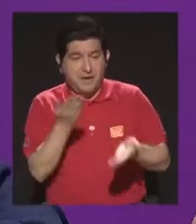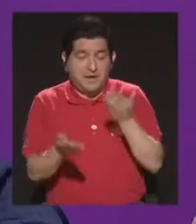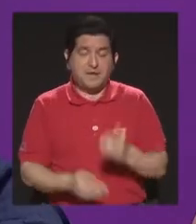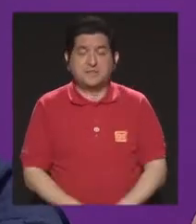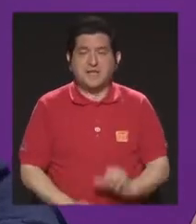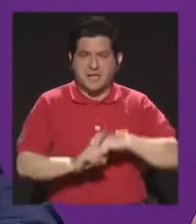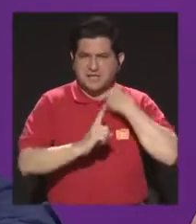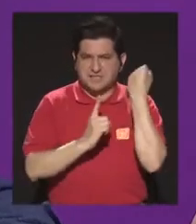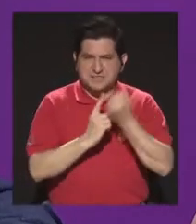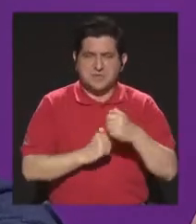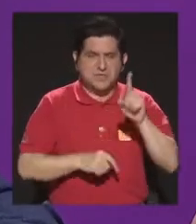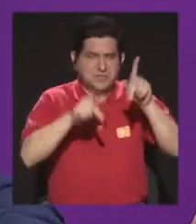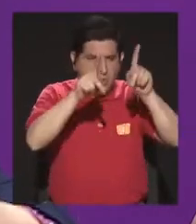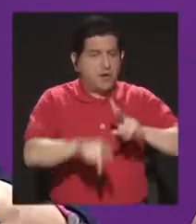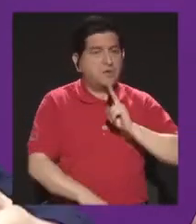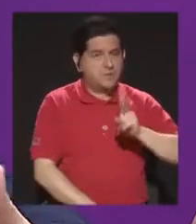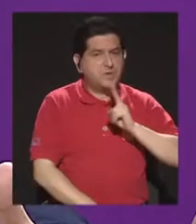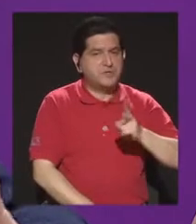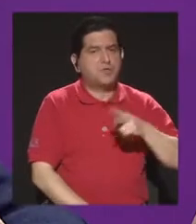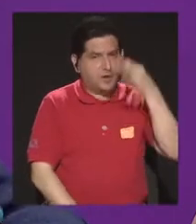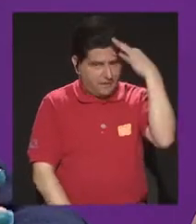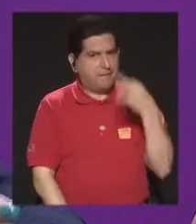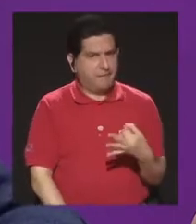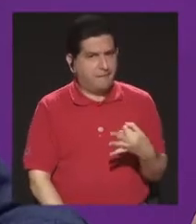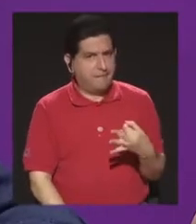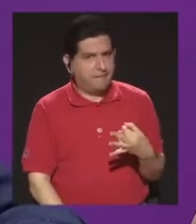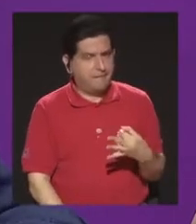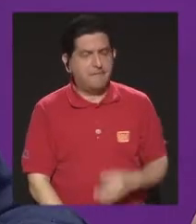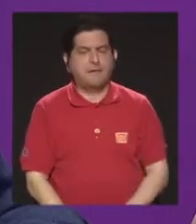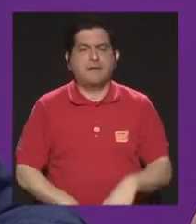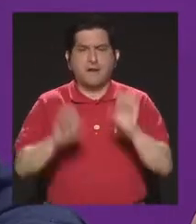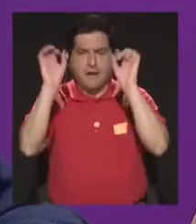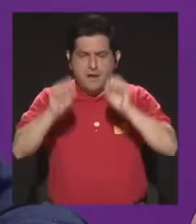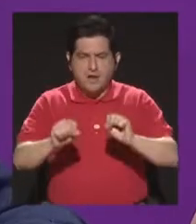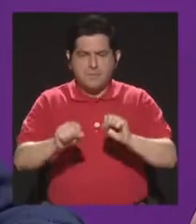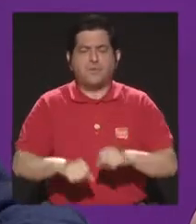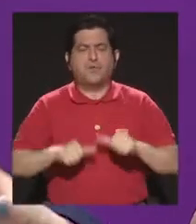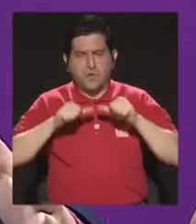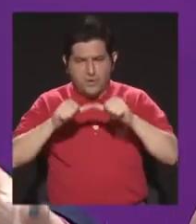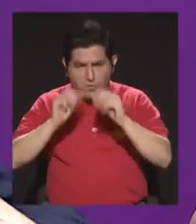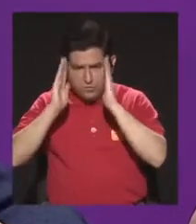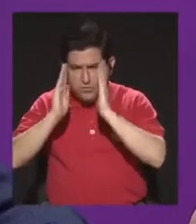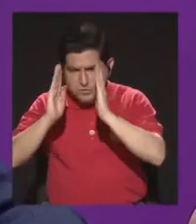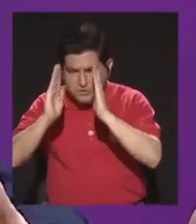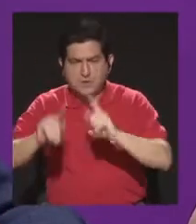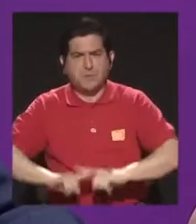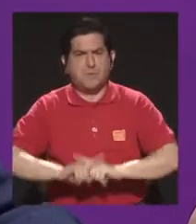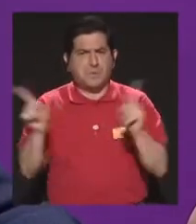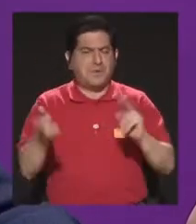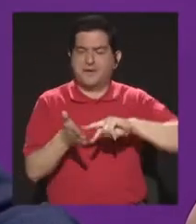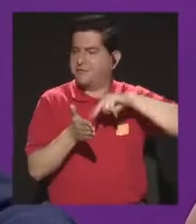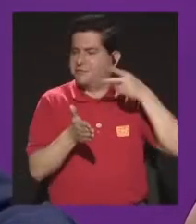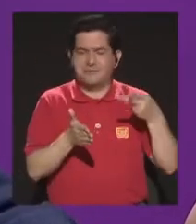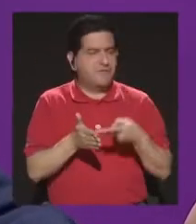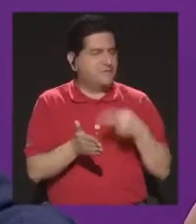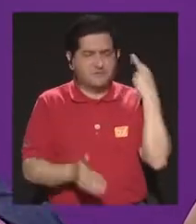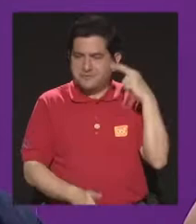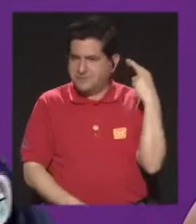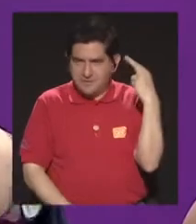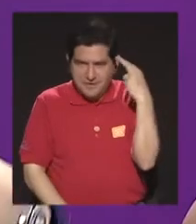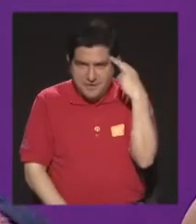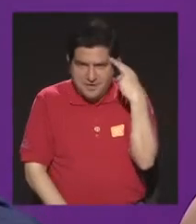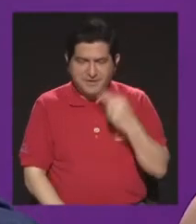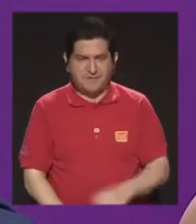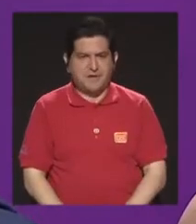estén ligados a una persona real y que se pueda haber seguimiento, pero no tienen por qué, pero